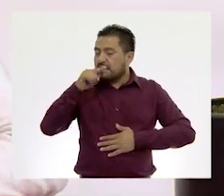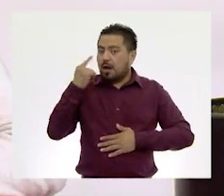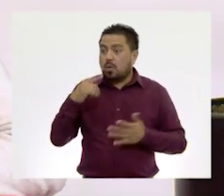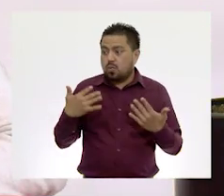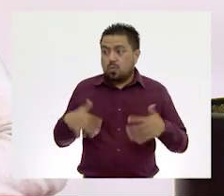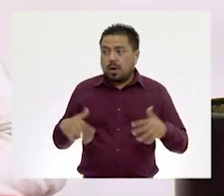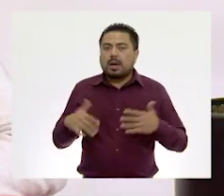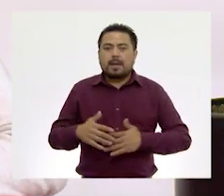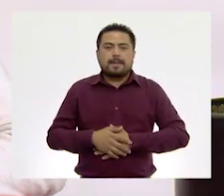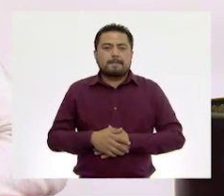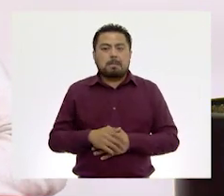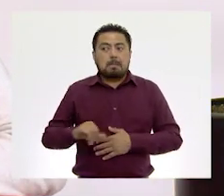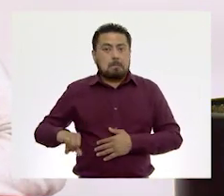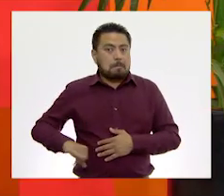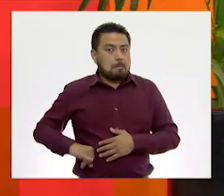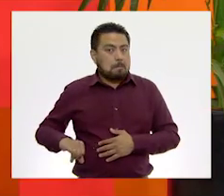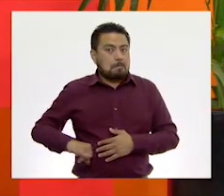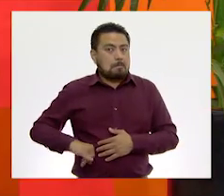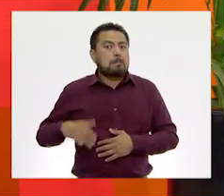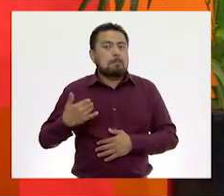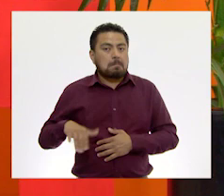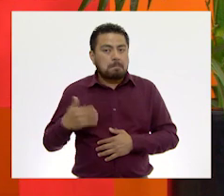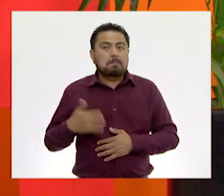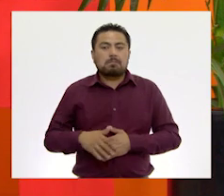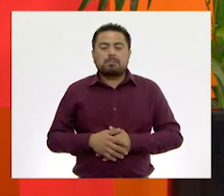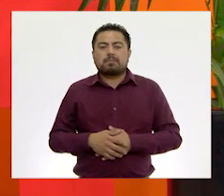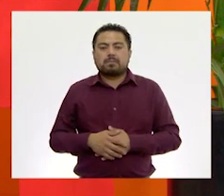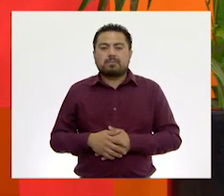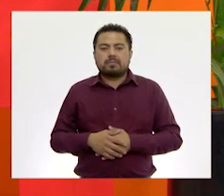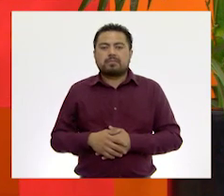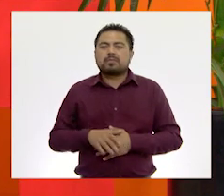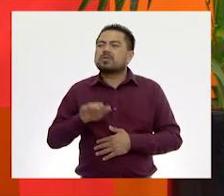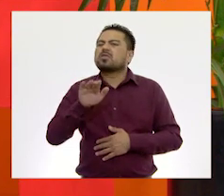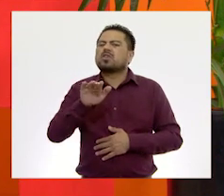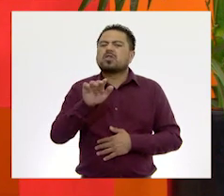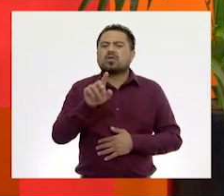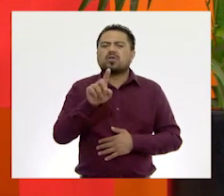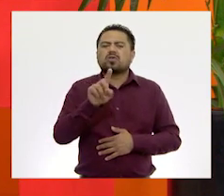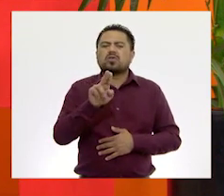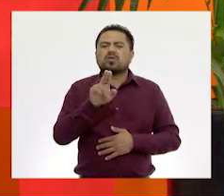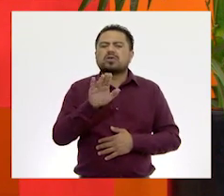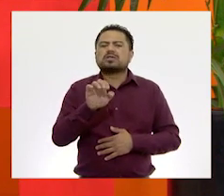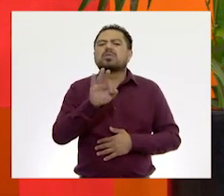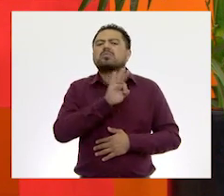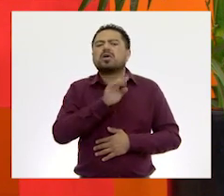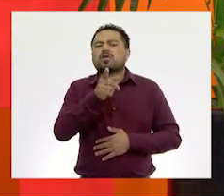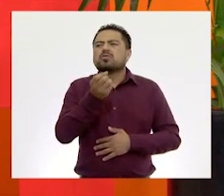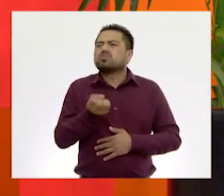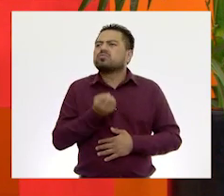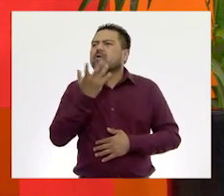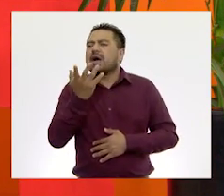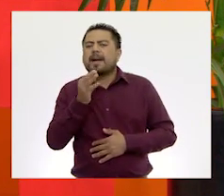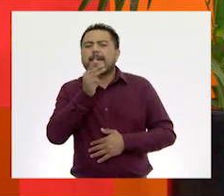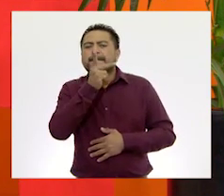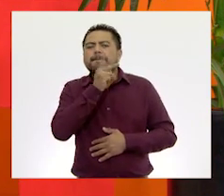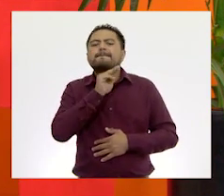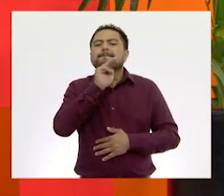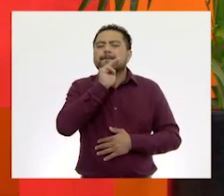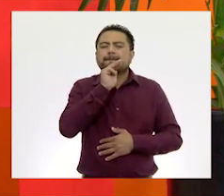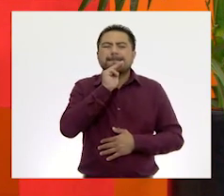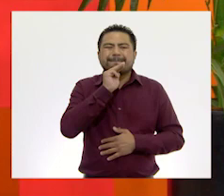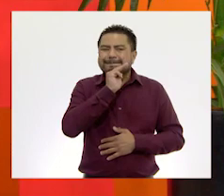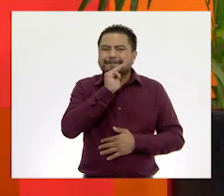Wow, qué interesante, qué padre. Sí. Dulce, ¿qué les podrías decir a las mamás y a los